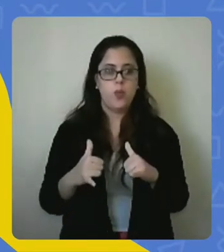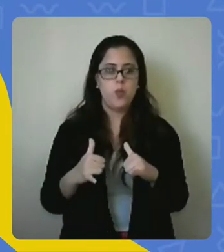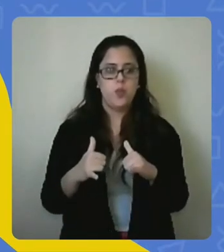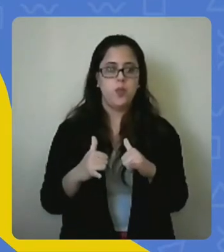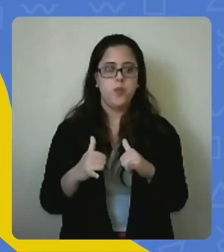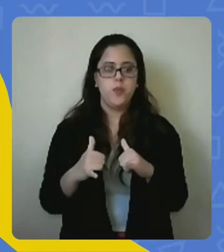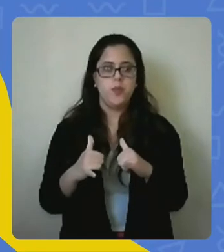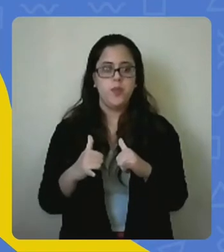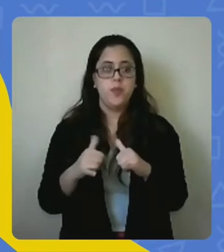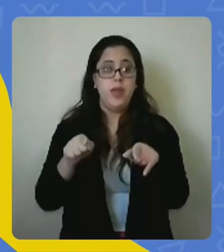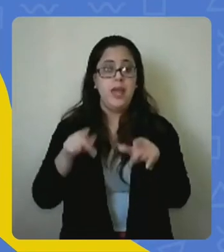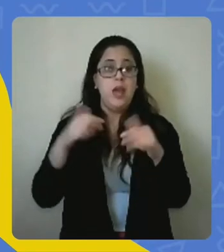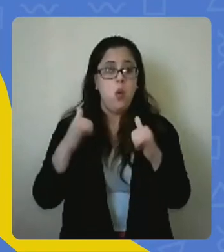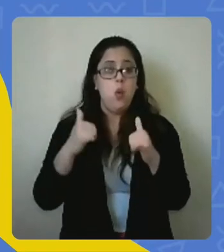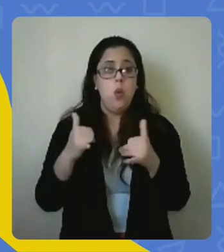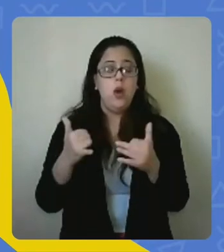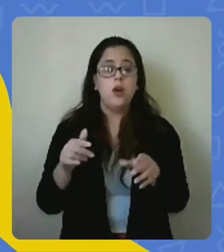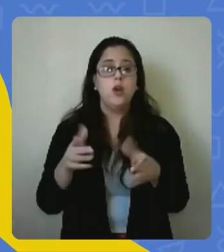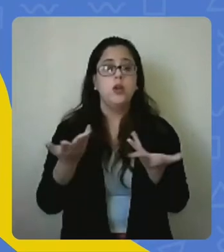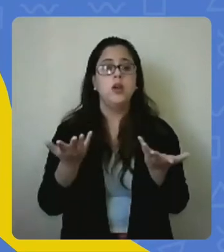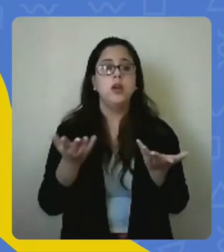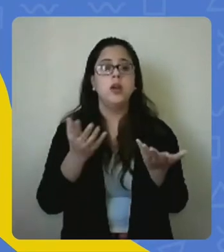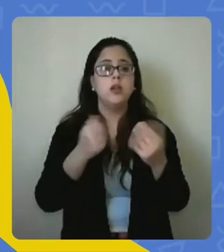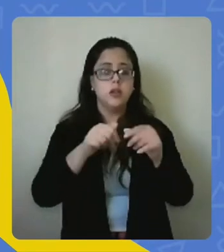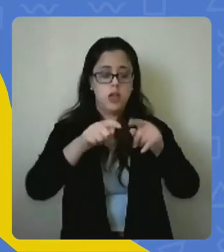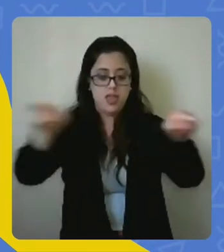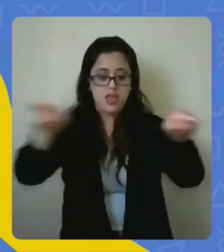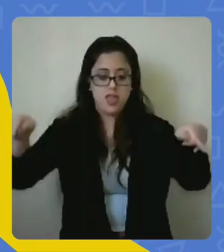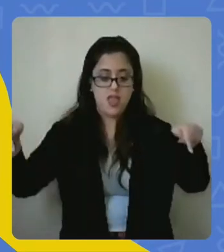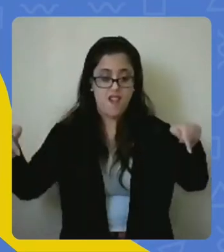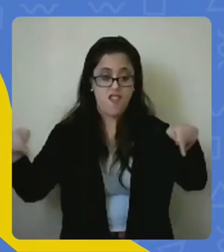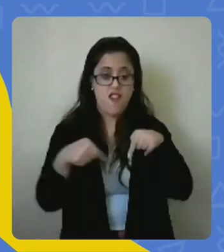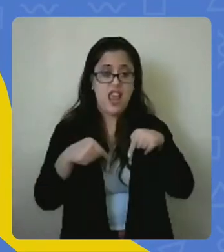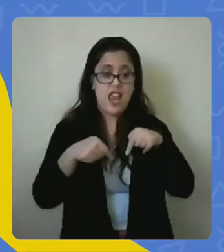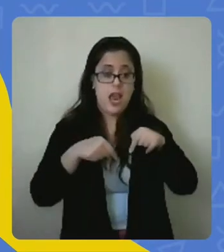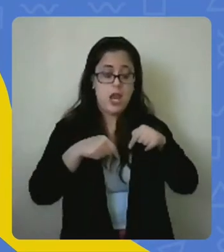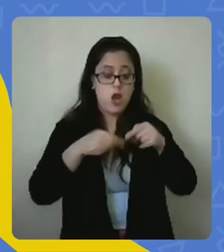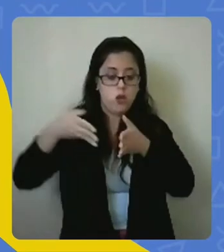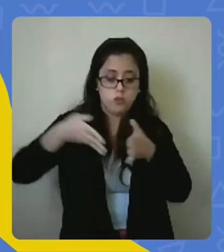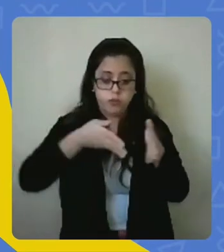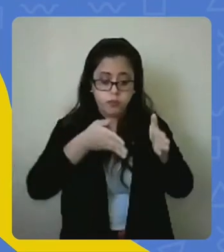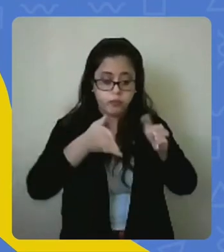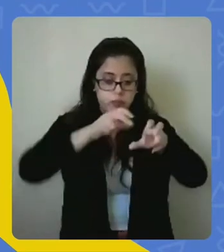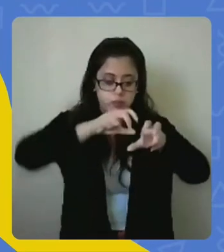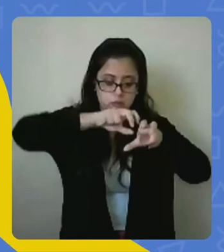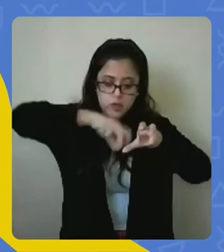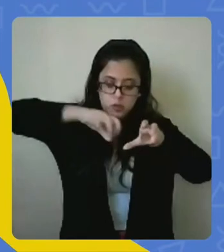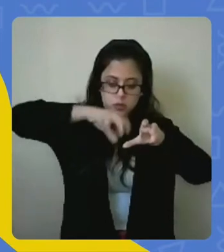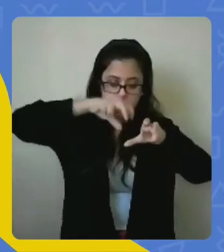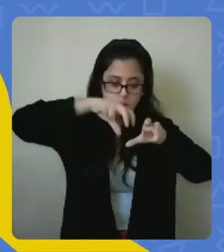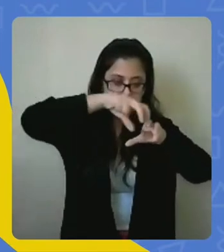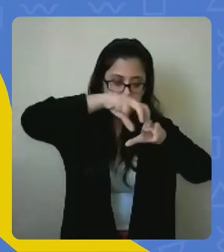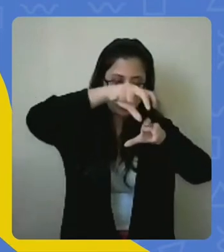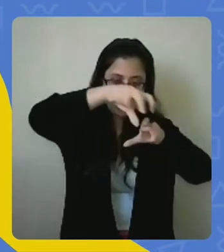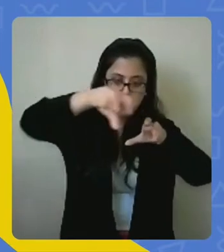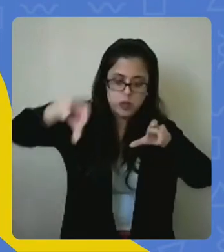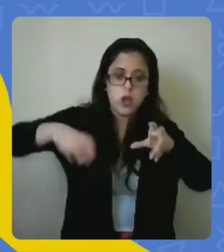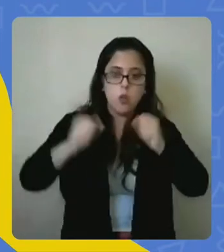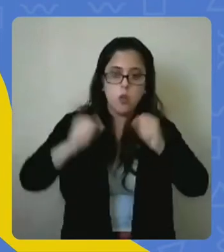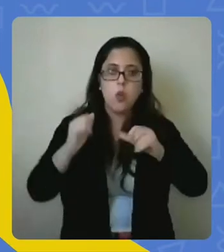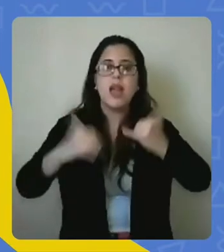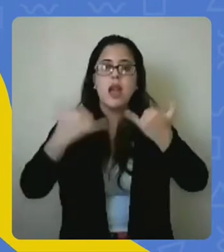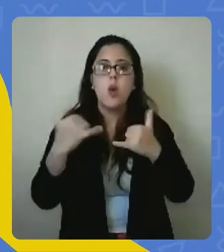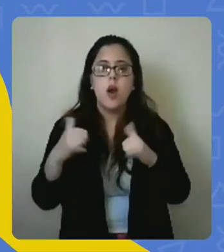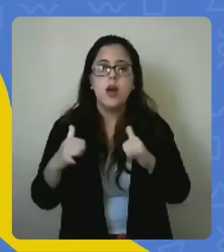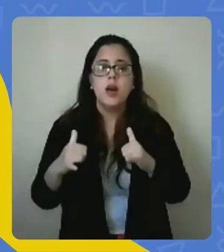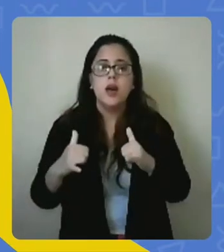El juego está formado con un tablero, como les decía al principio, es un juego de recorrido, se pueden jugar de 2